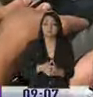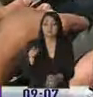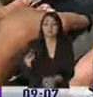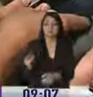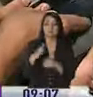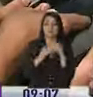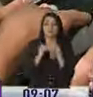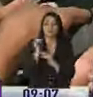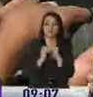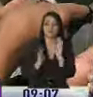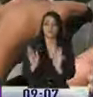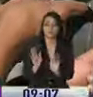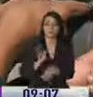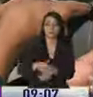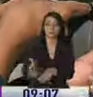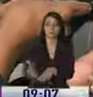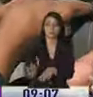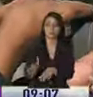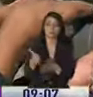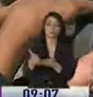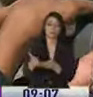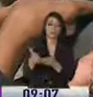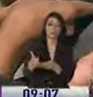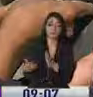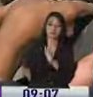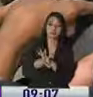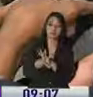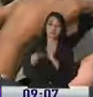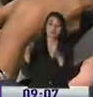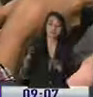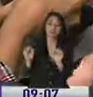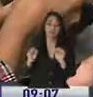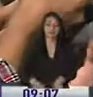si es que hay algún beneficio legal que puede favorecerle, que